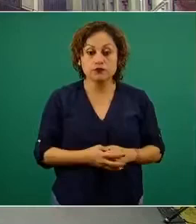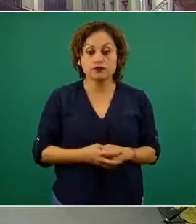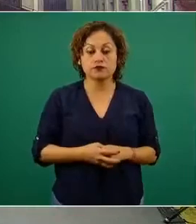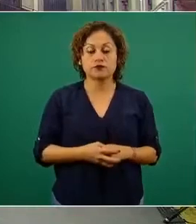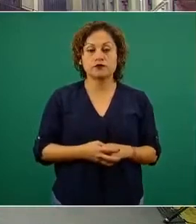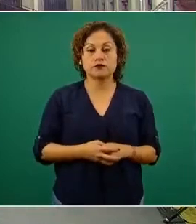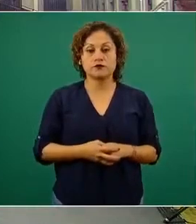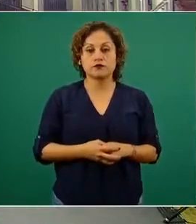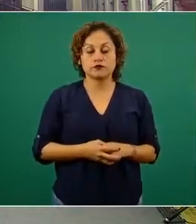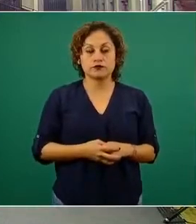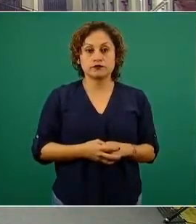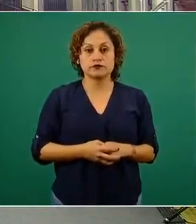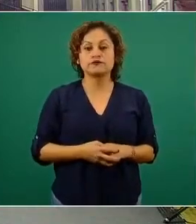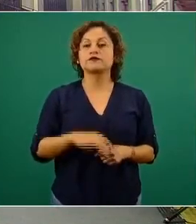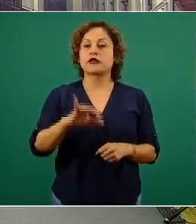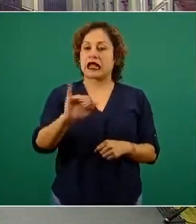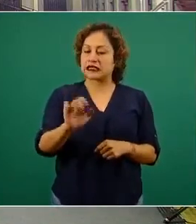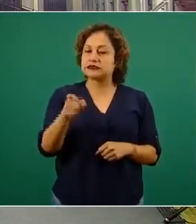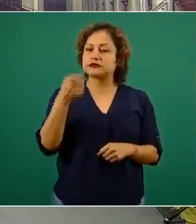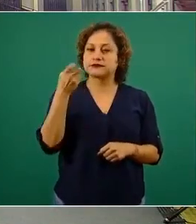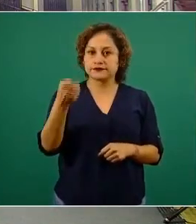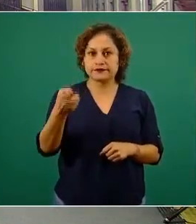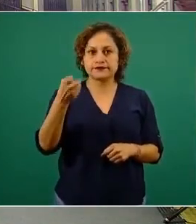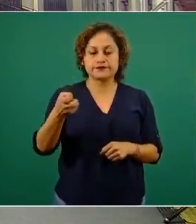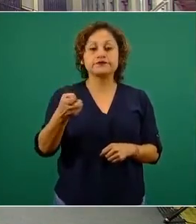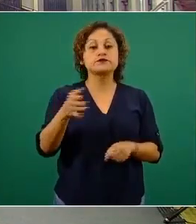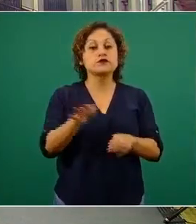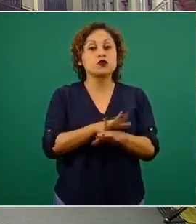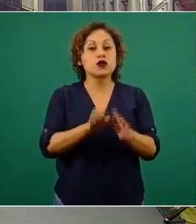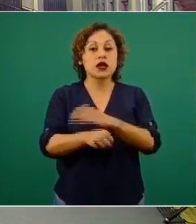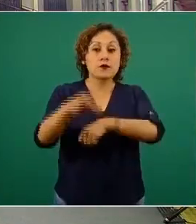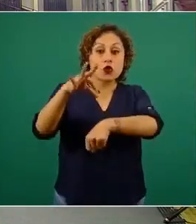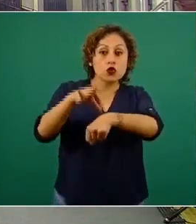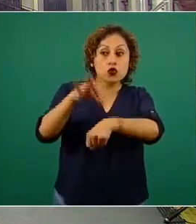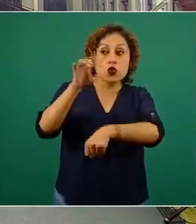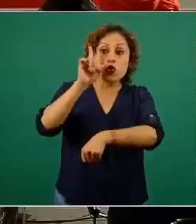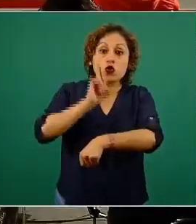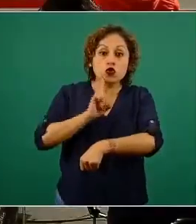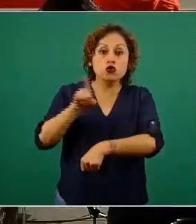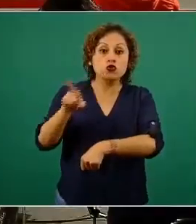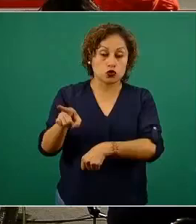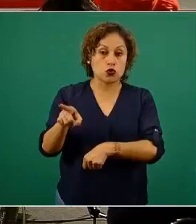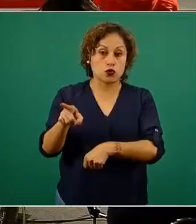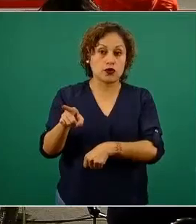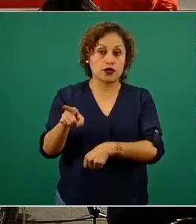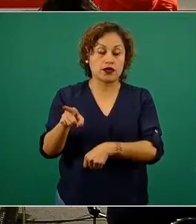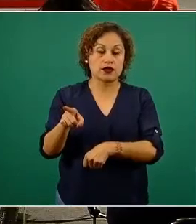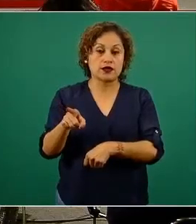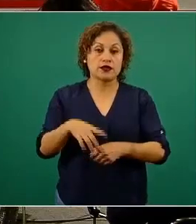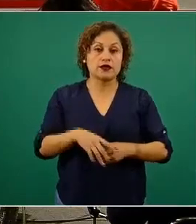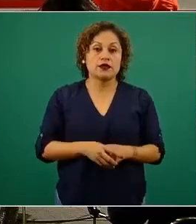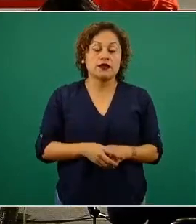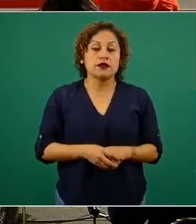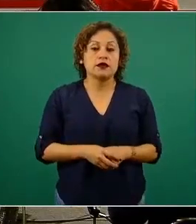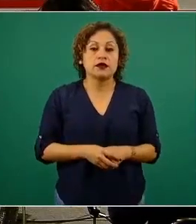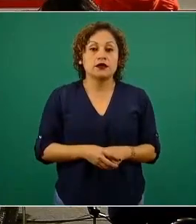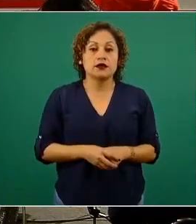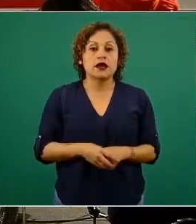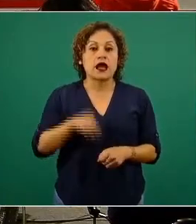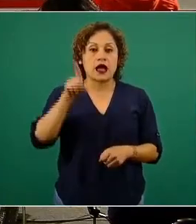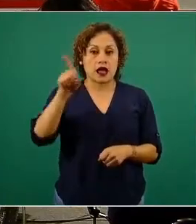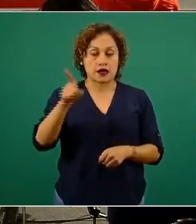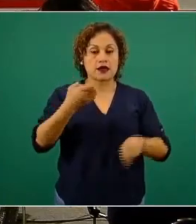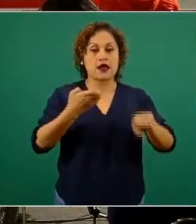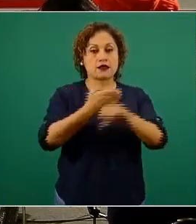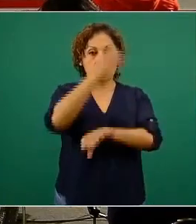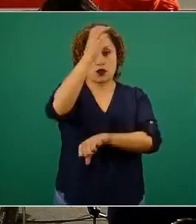doctora. ¿Cómo no? El caso de la doctora, nuestra compañera médica internista de Coahuila,